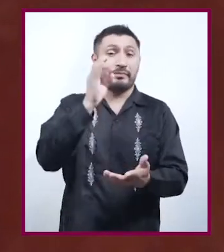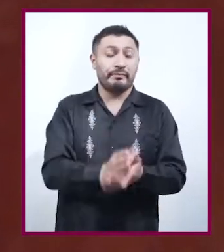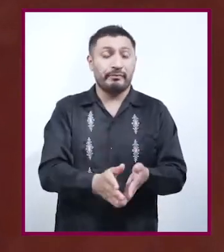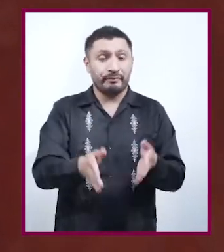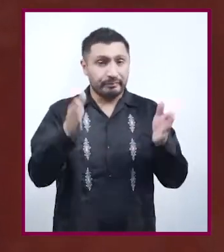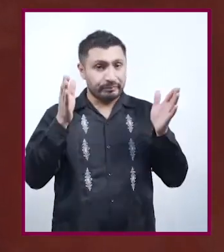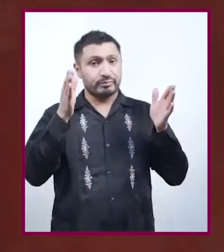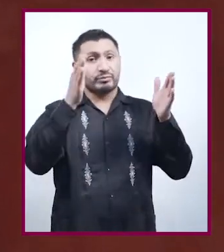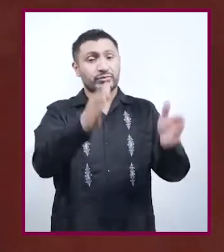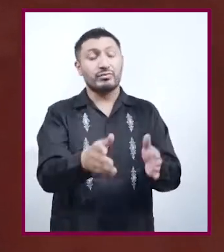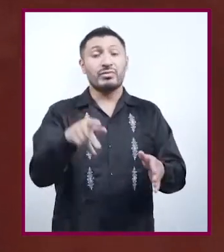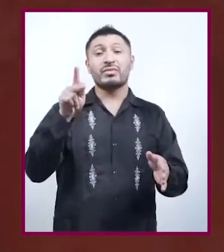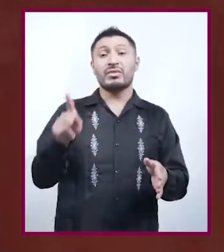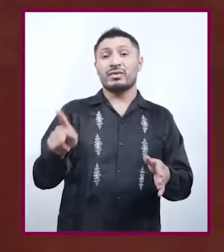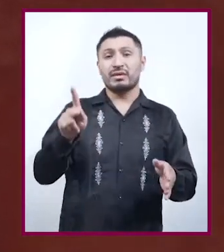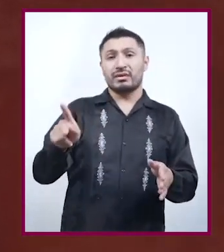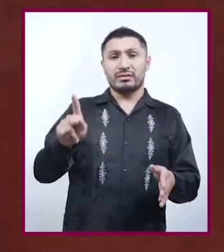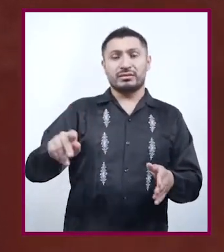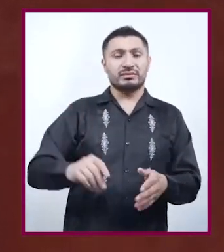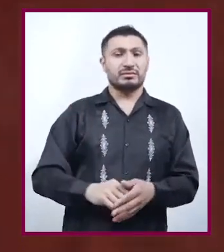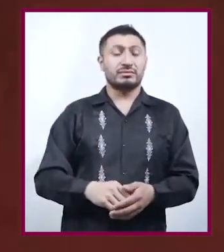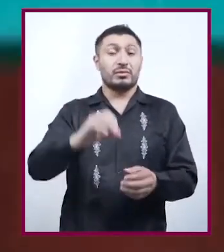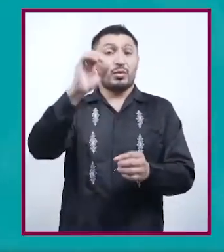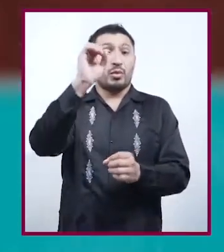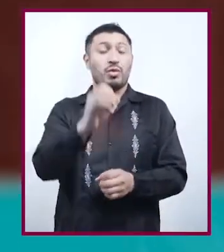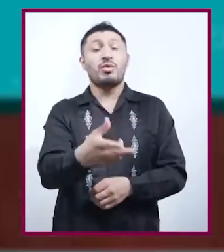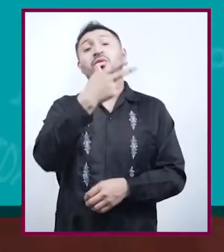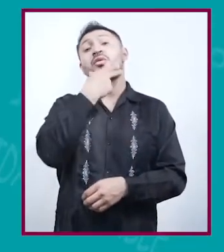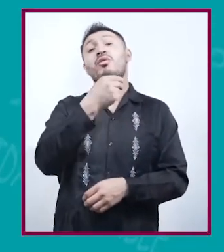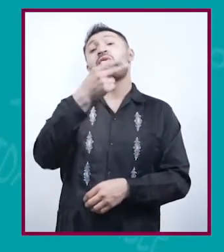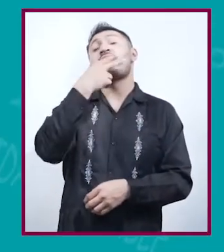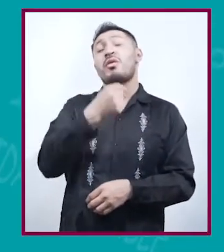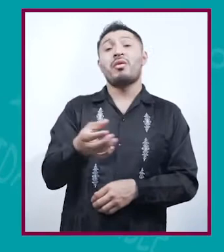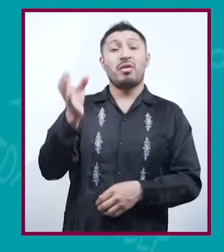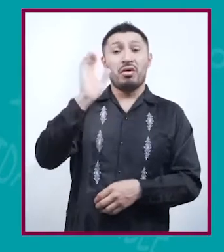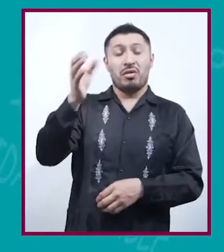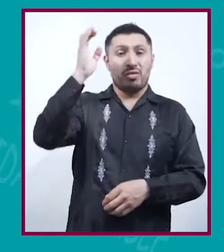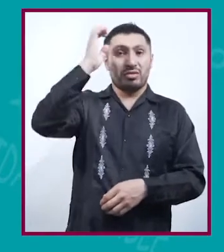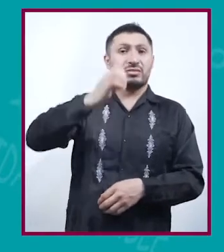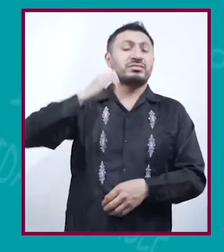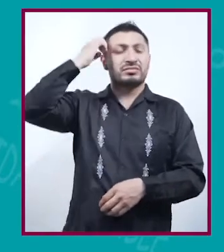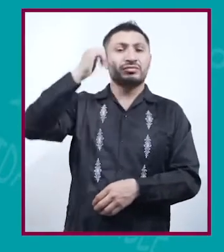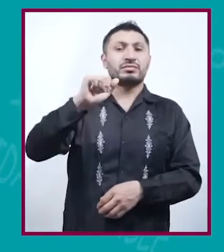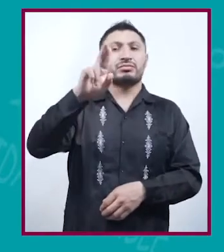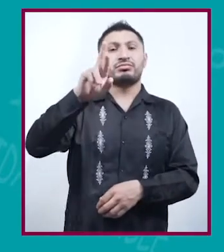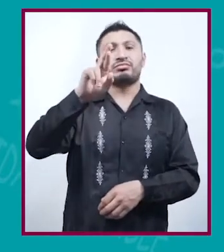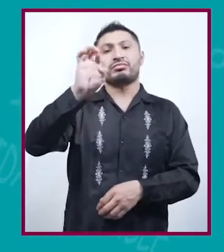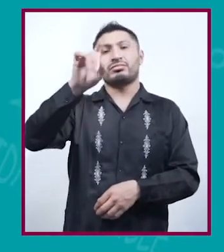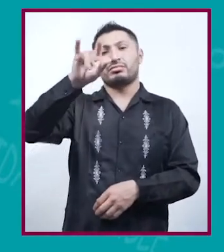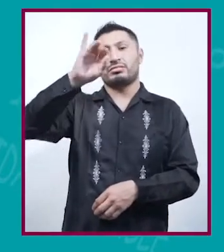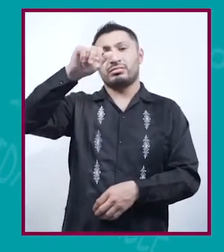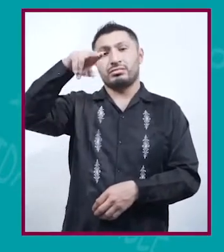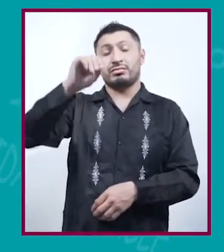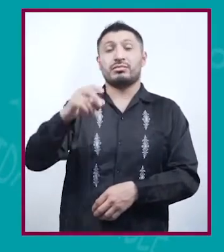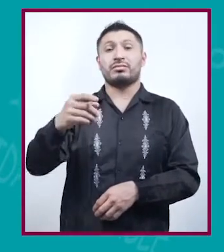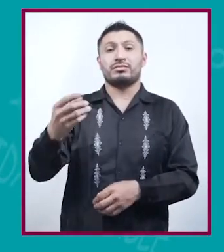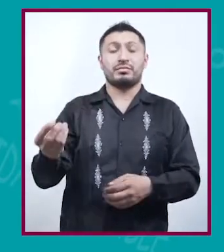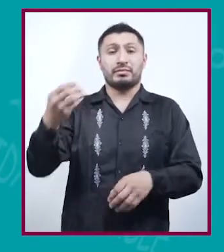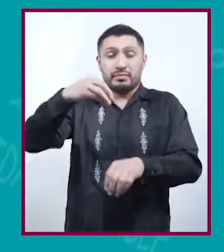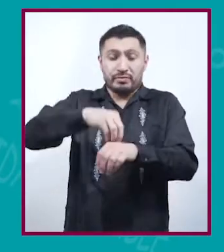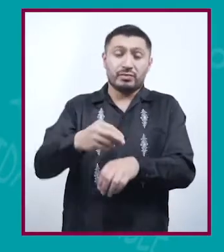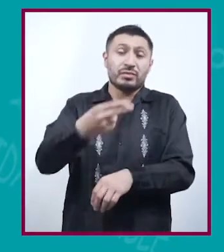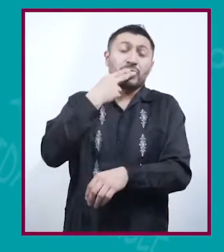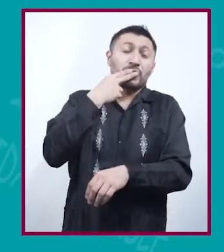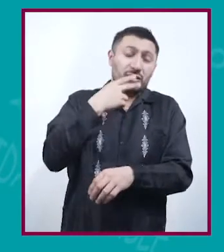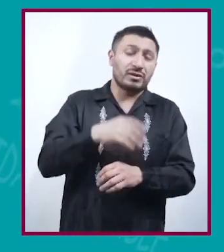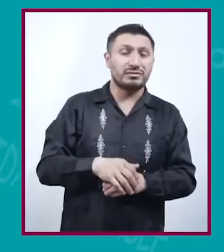pues esas eran exclusivas de las prostitutas. O de los hombres a partir de que el emperador Aureliano en el siglo